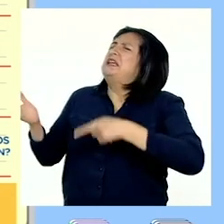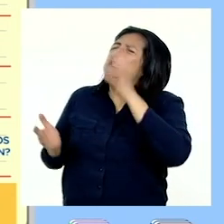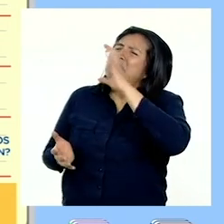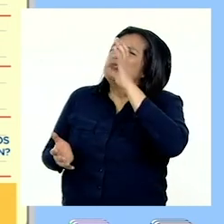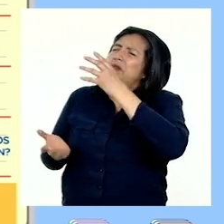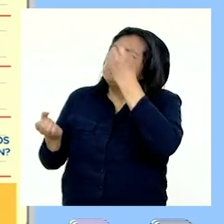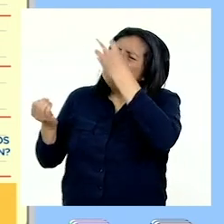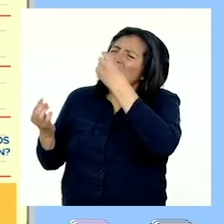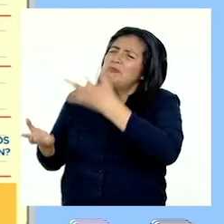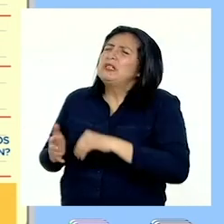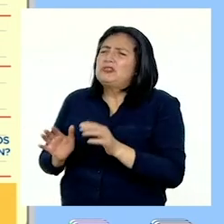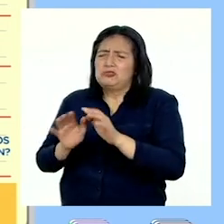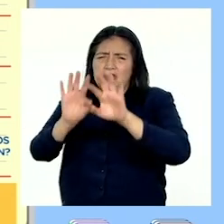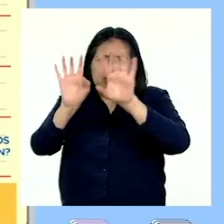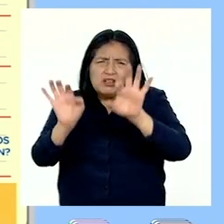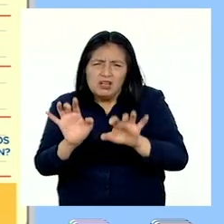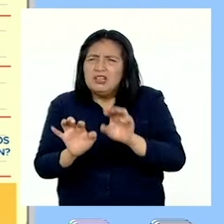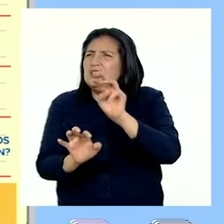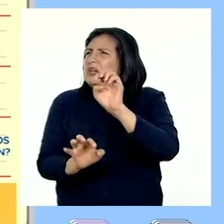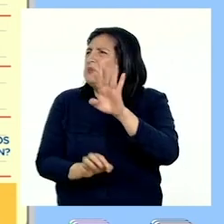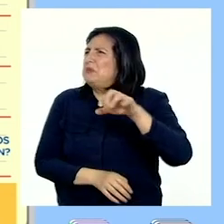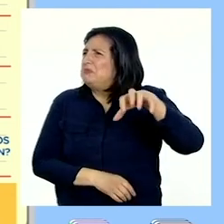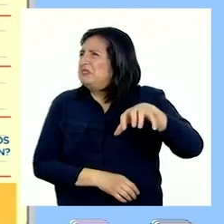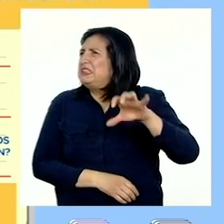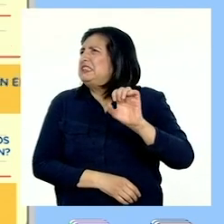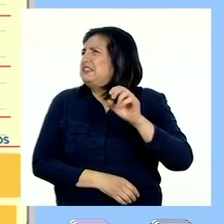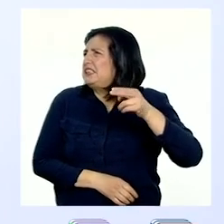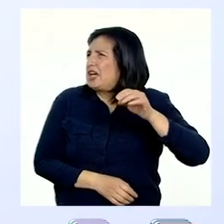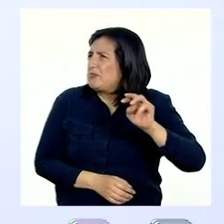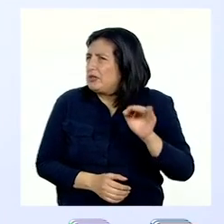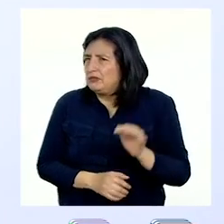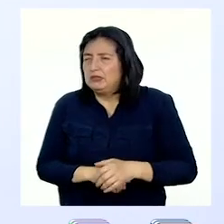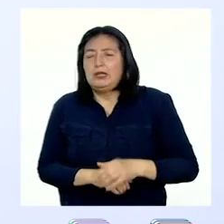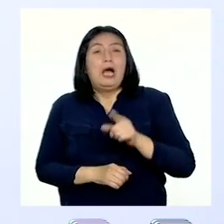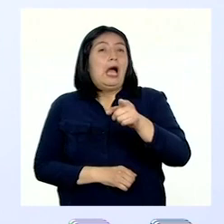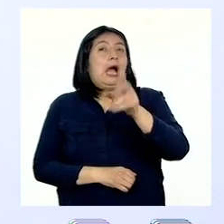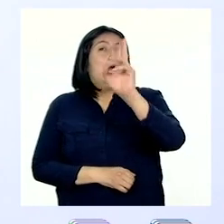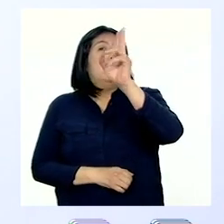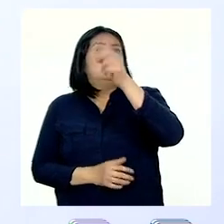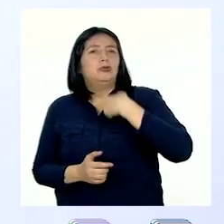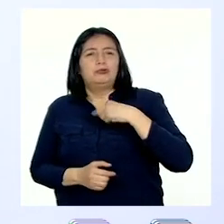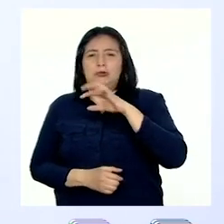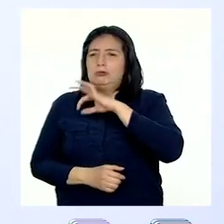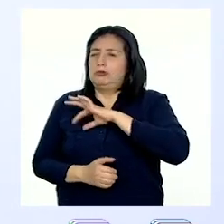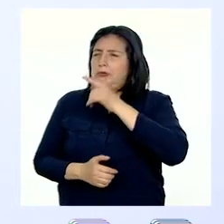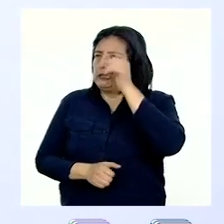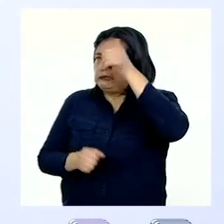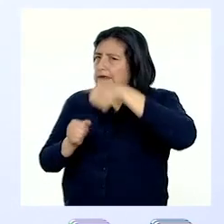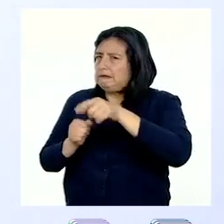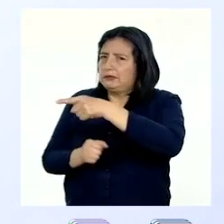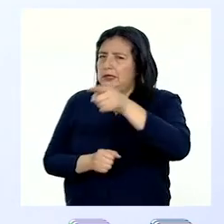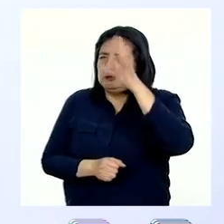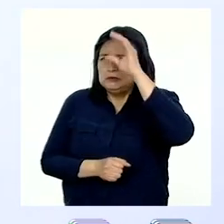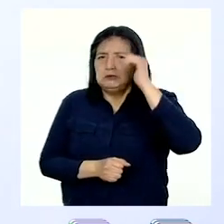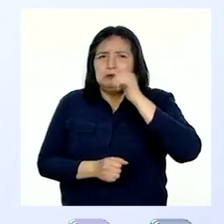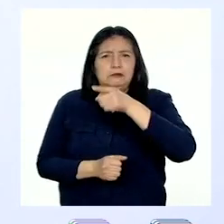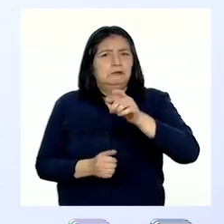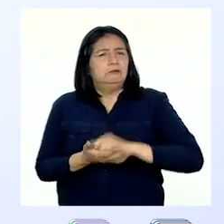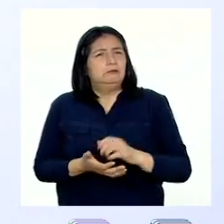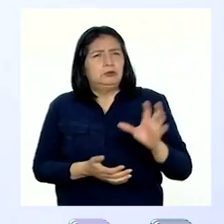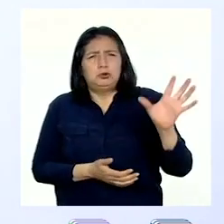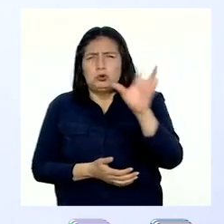buscamos información en la página web del CENAMI? Profesor, quiero aprovechar para recordarles a las chicas y chicos